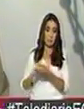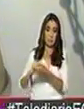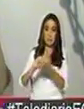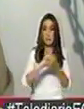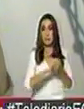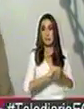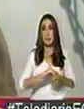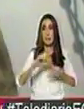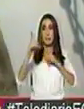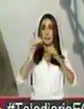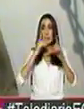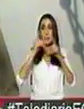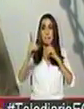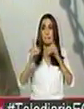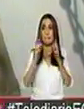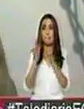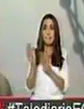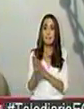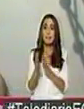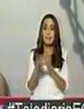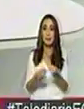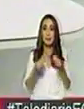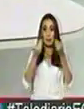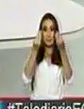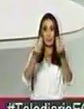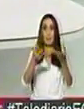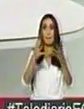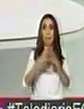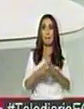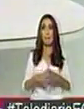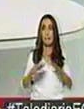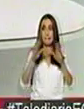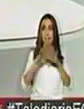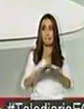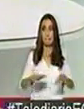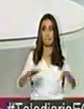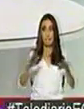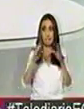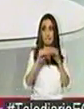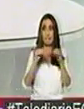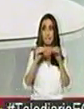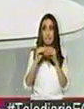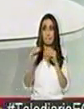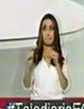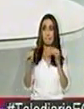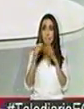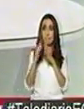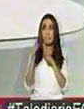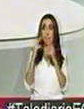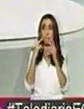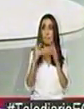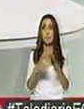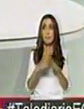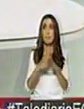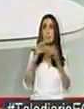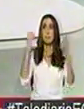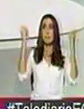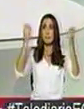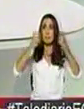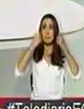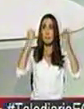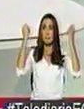eso. Claro que por sí. Lo tanto, señores de medio, voy a entregar el cronograma de la actividad el día de mañana, que está del aniversario de la